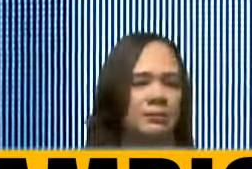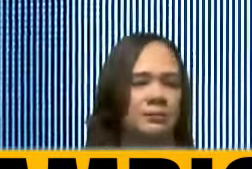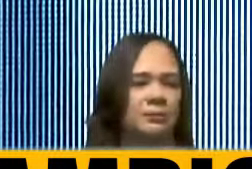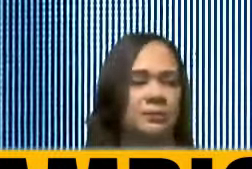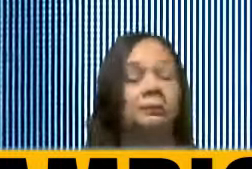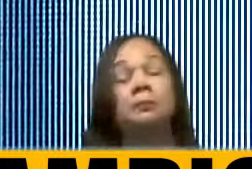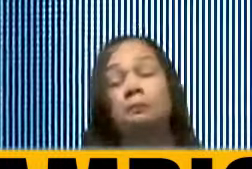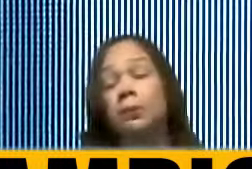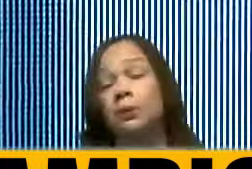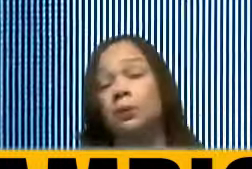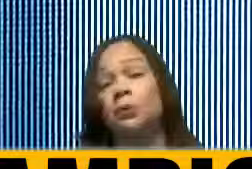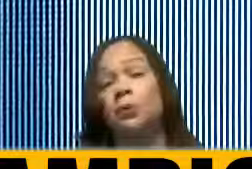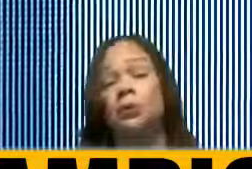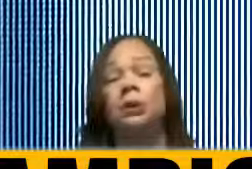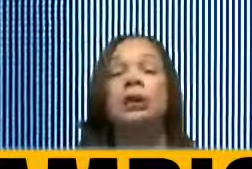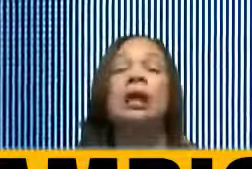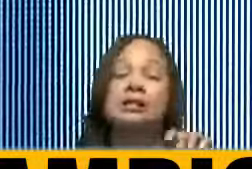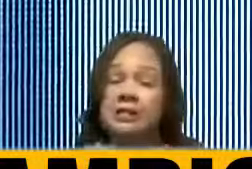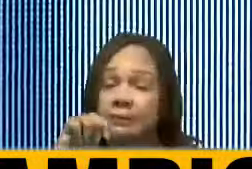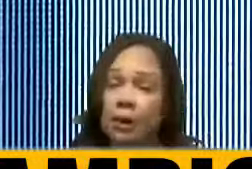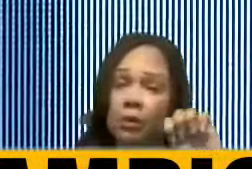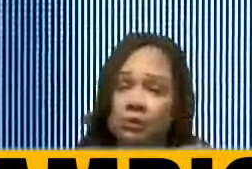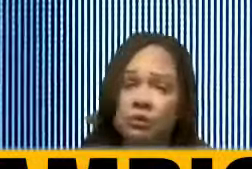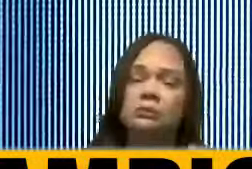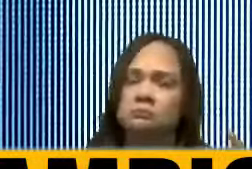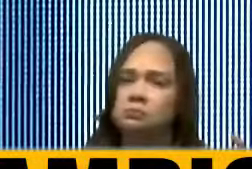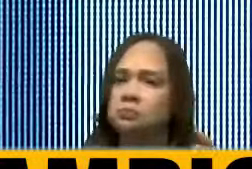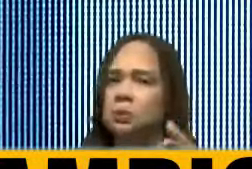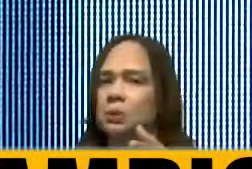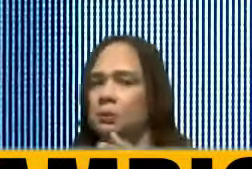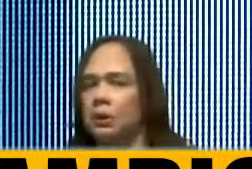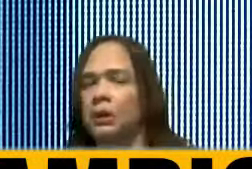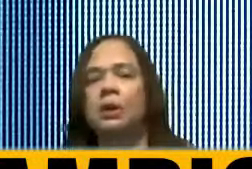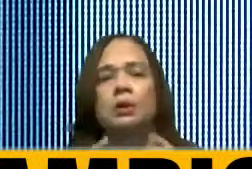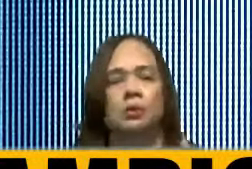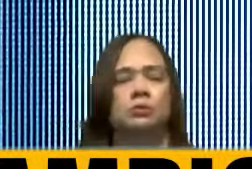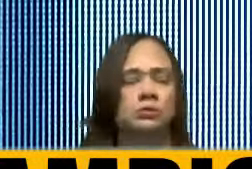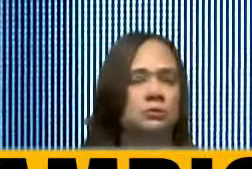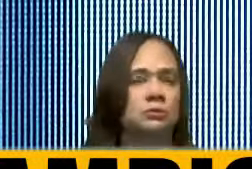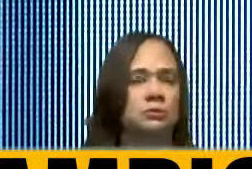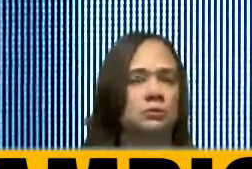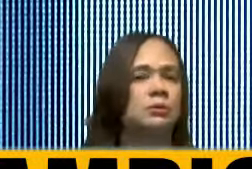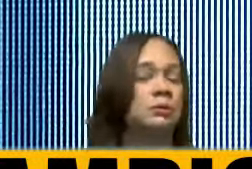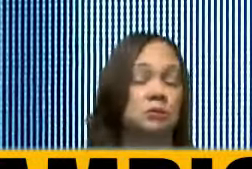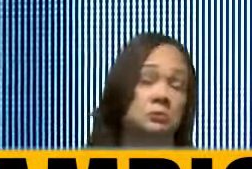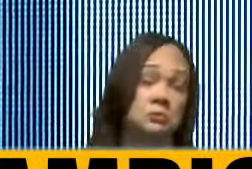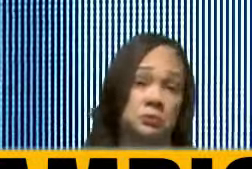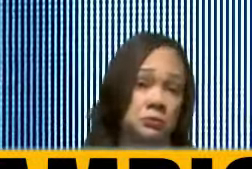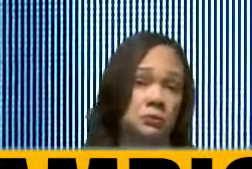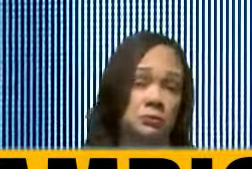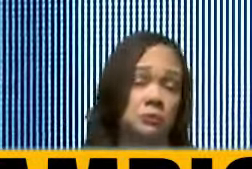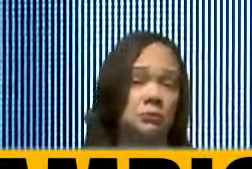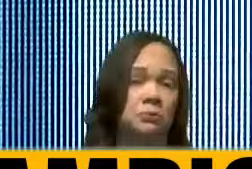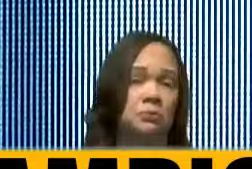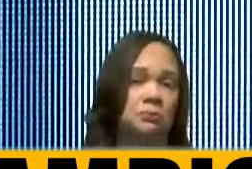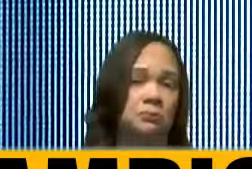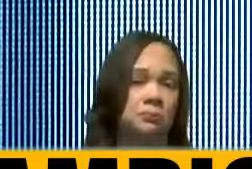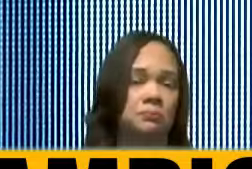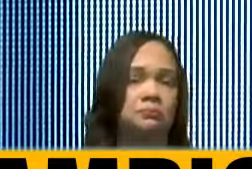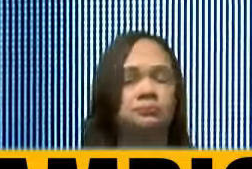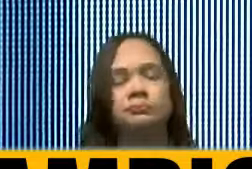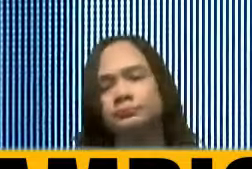así Ahora Los indicadores están mejorando en todo en educación y ellos y